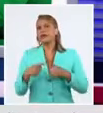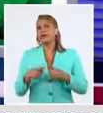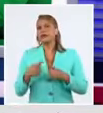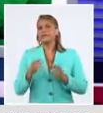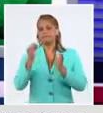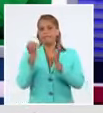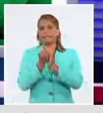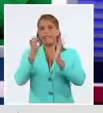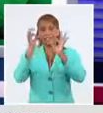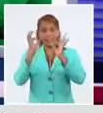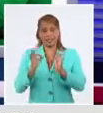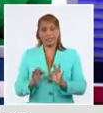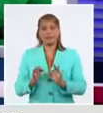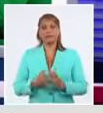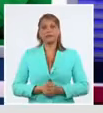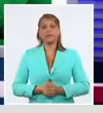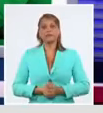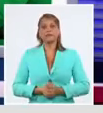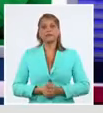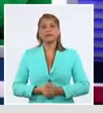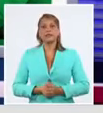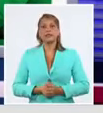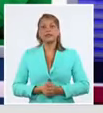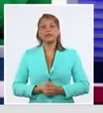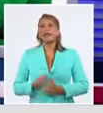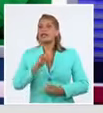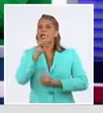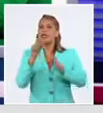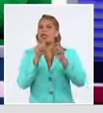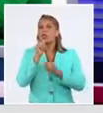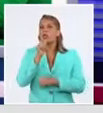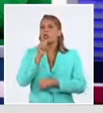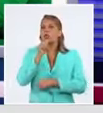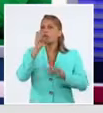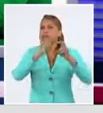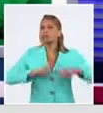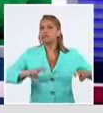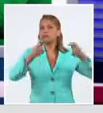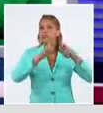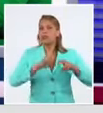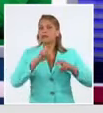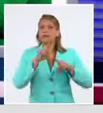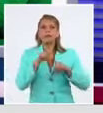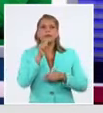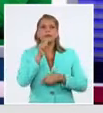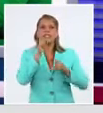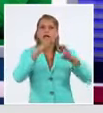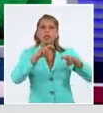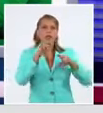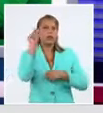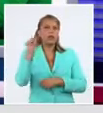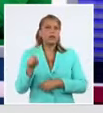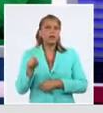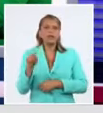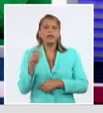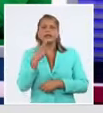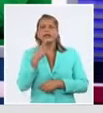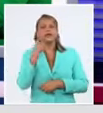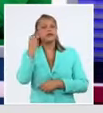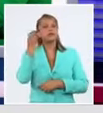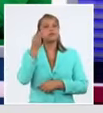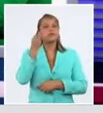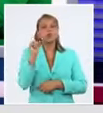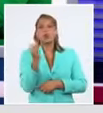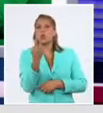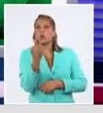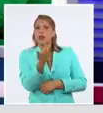principales inquietudes de la investigación que tienen en cuenta los investigadores es si una sola dosis de Soberana Plus va